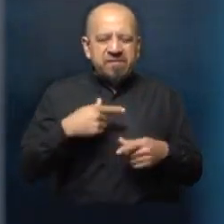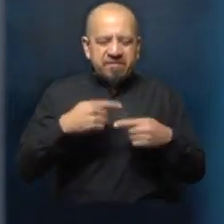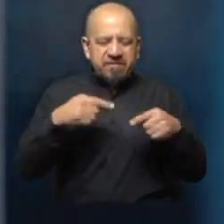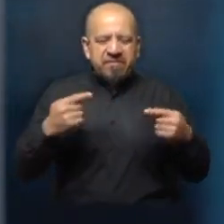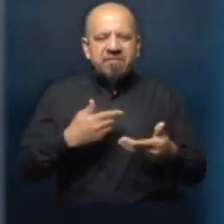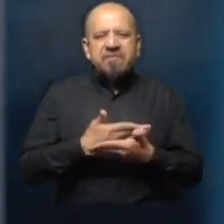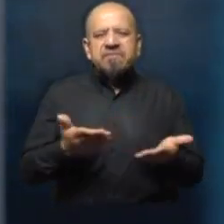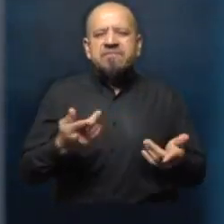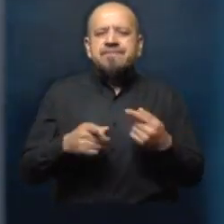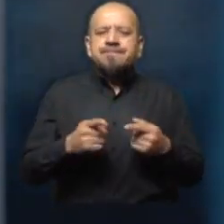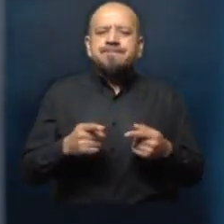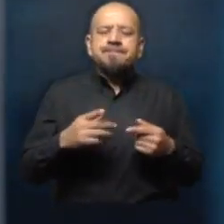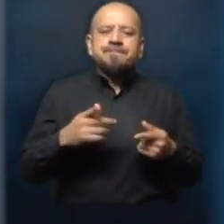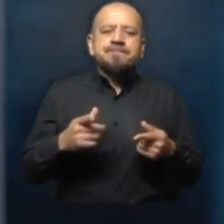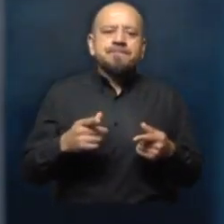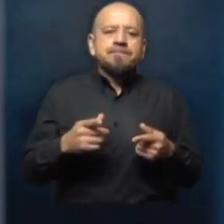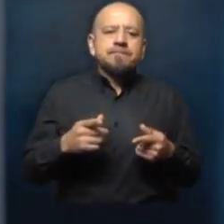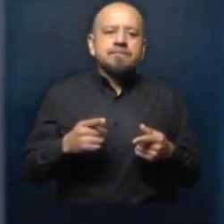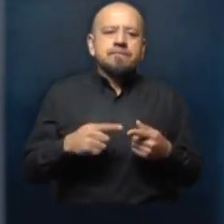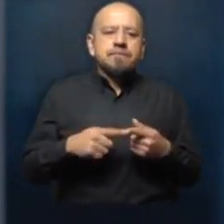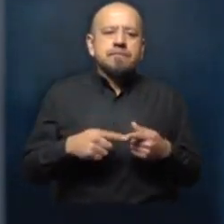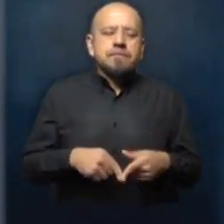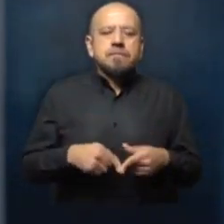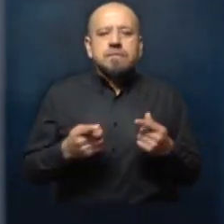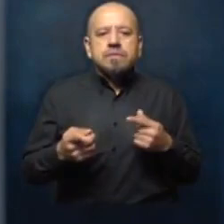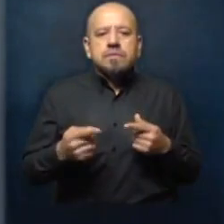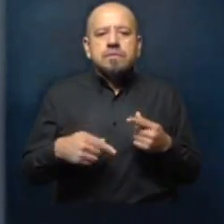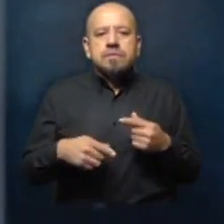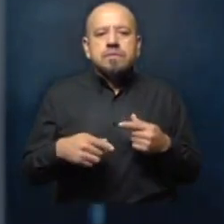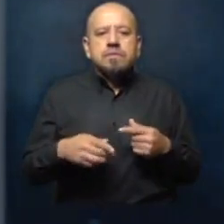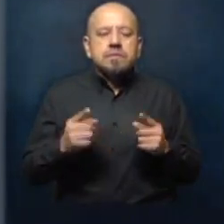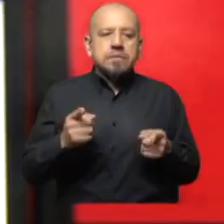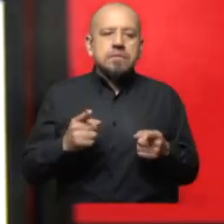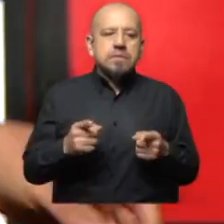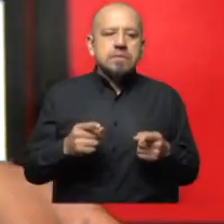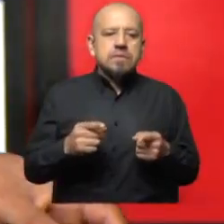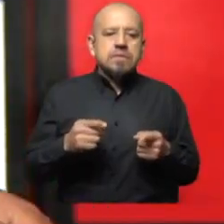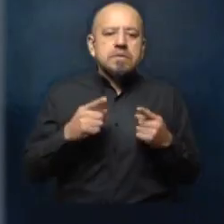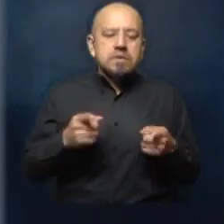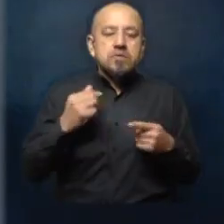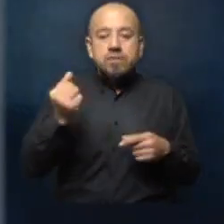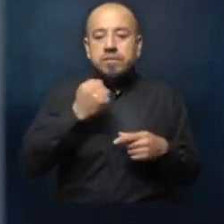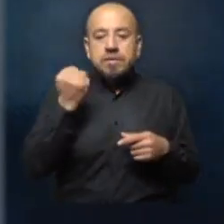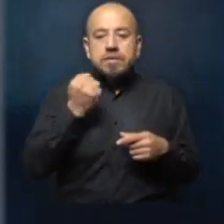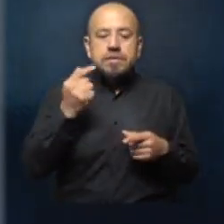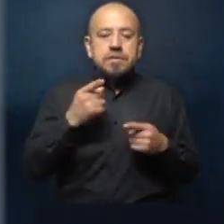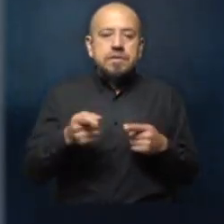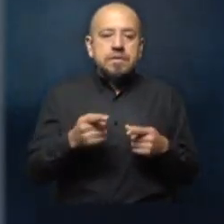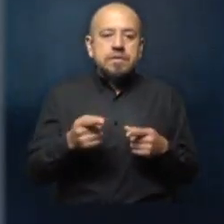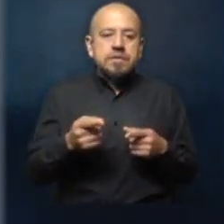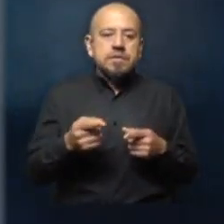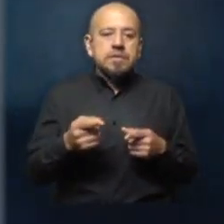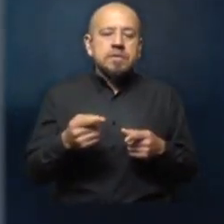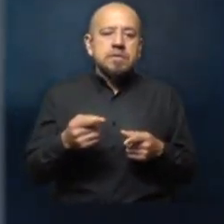y aterrizar lo divino a la tierra bien claro que es parte y que nos enriquece de hecho